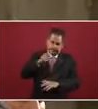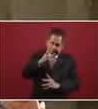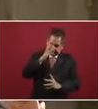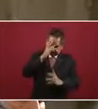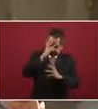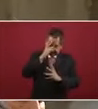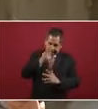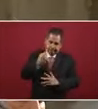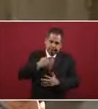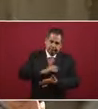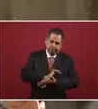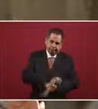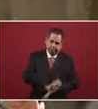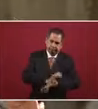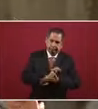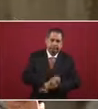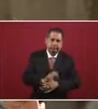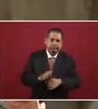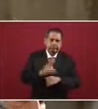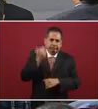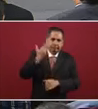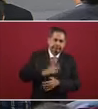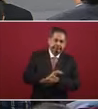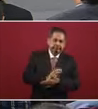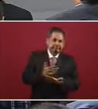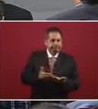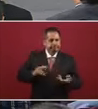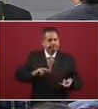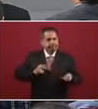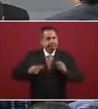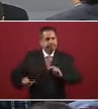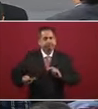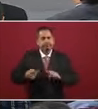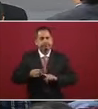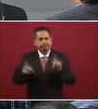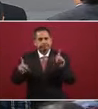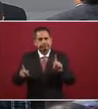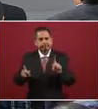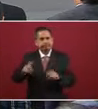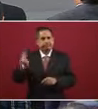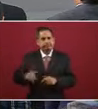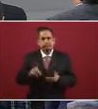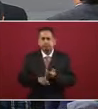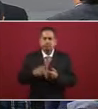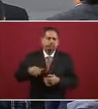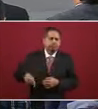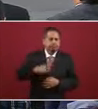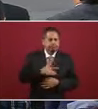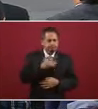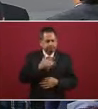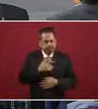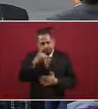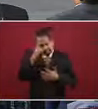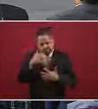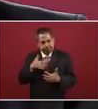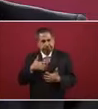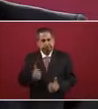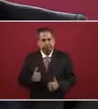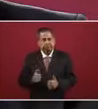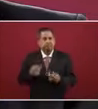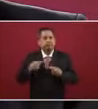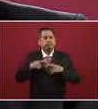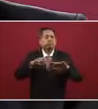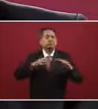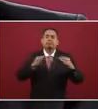nos pisoteaban por la imagen. Ahora, de verdad que estamos conscientes y el auditorio